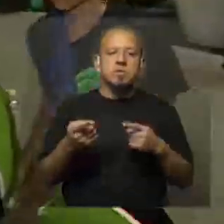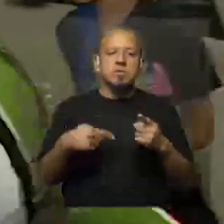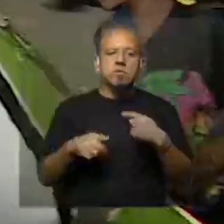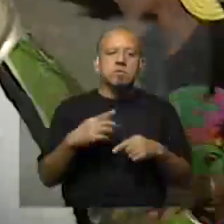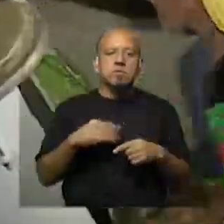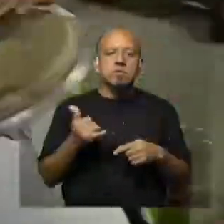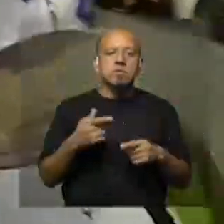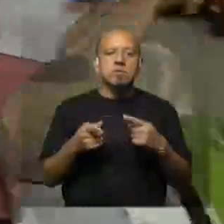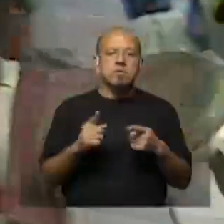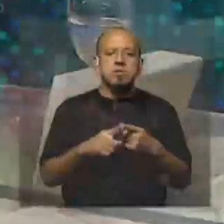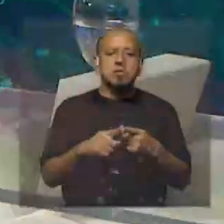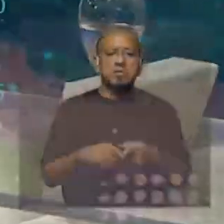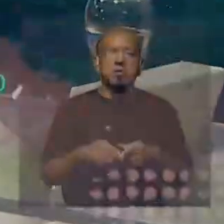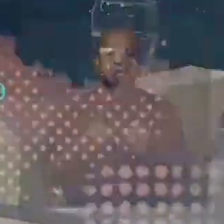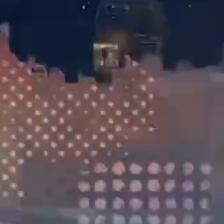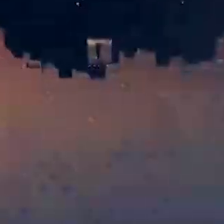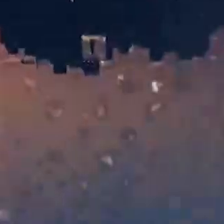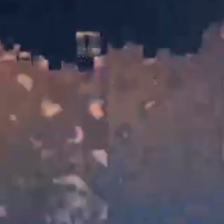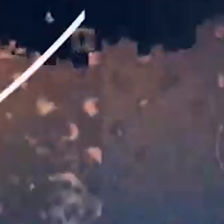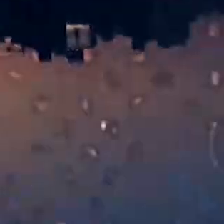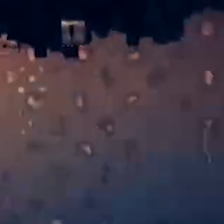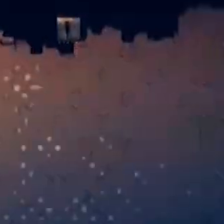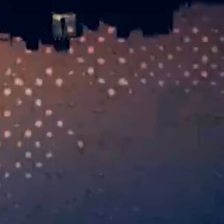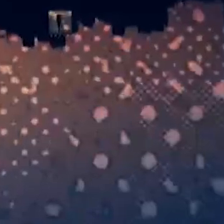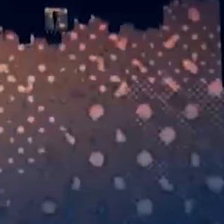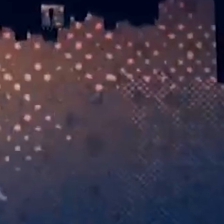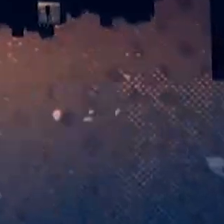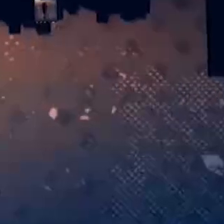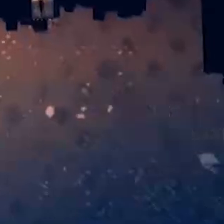arrancar, de estar con su actividad y se toman un tiempito para salir en el móvil en vivo.